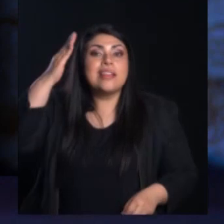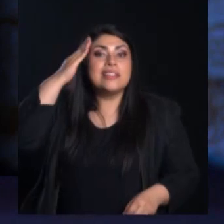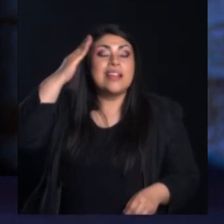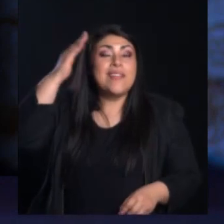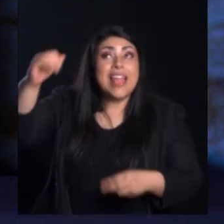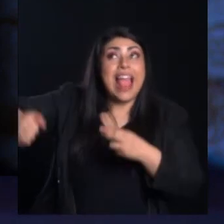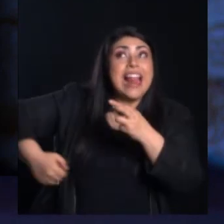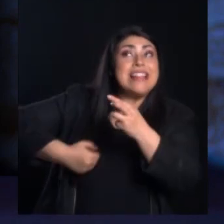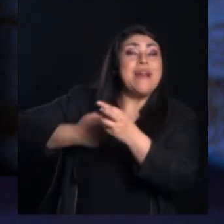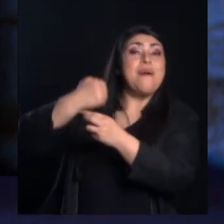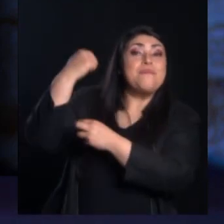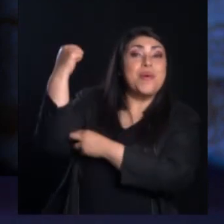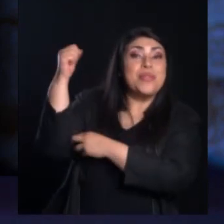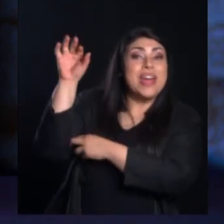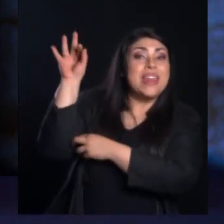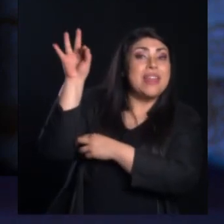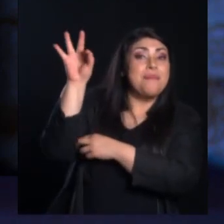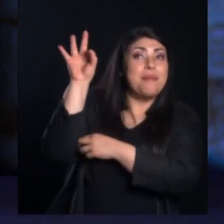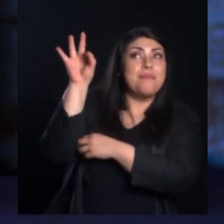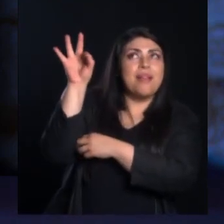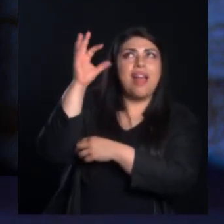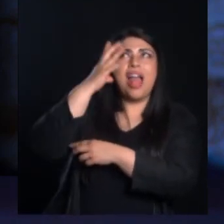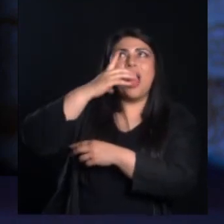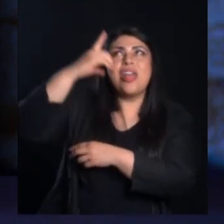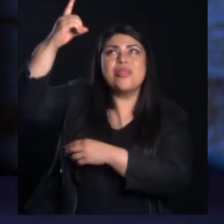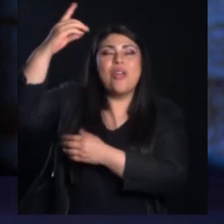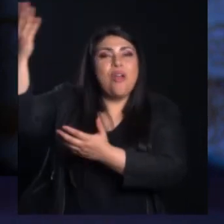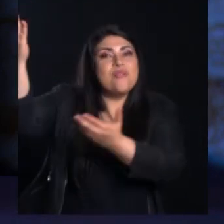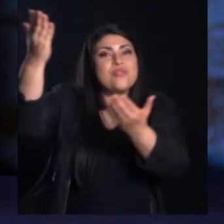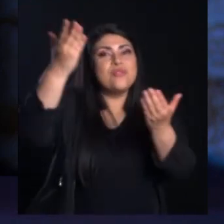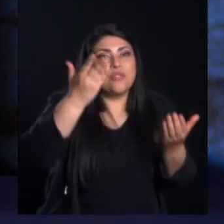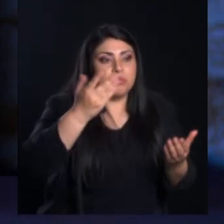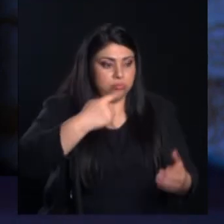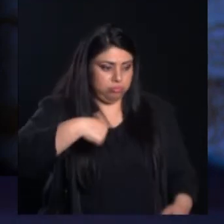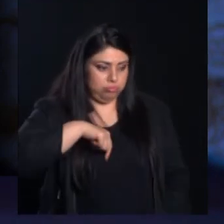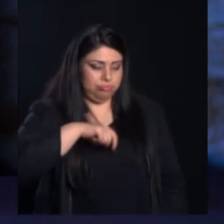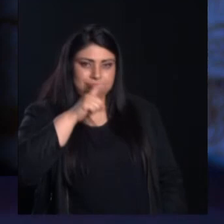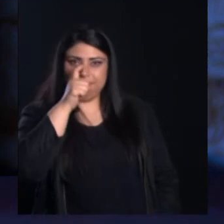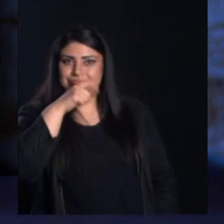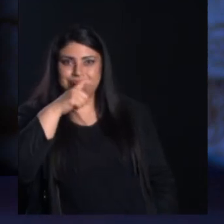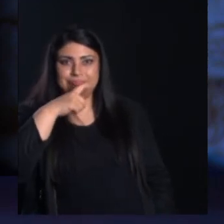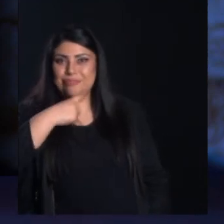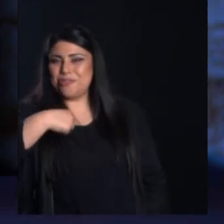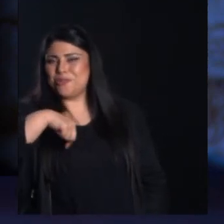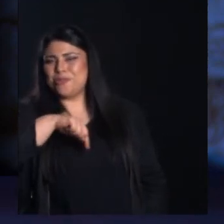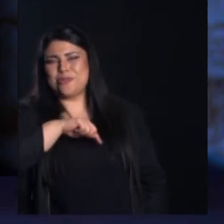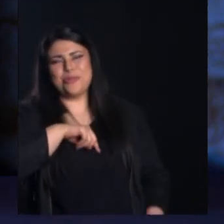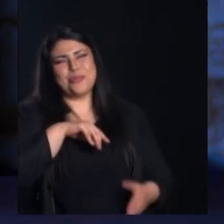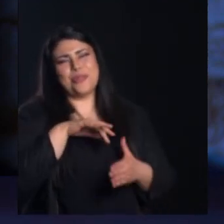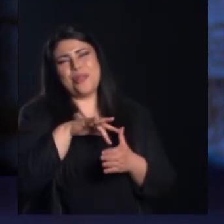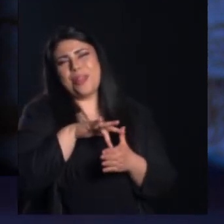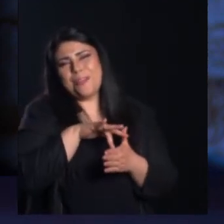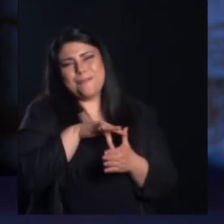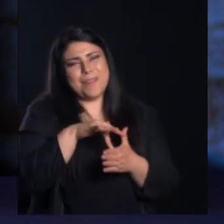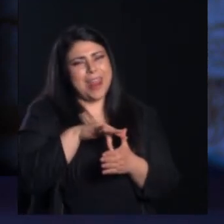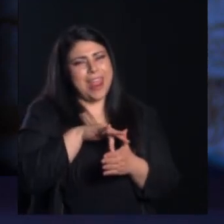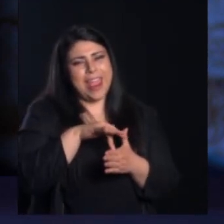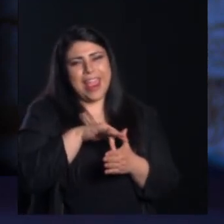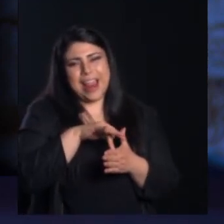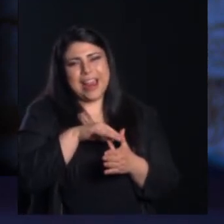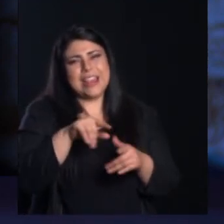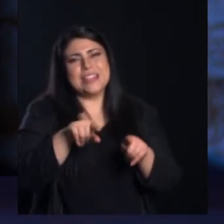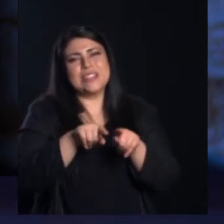dios y no de nosotros que somos tan frágiles como el